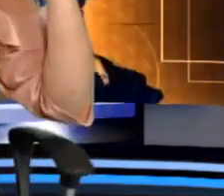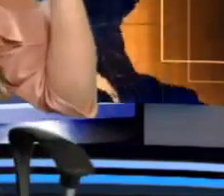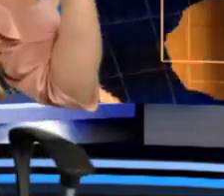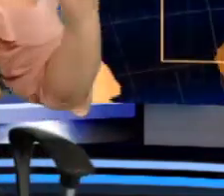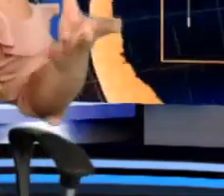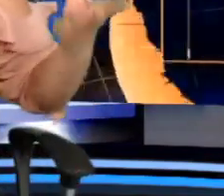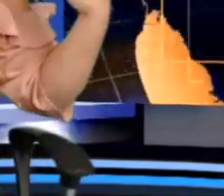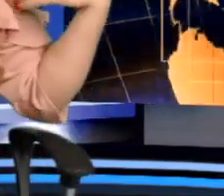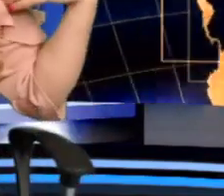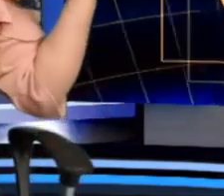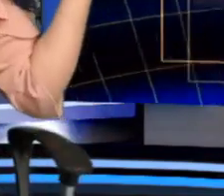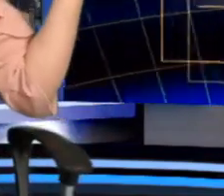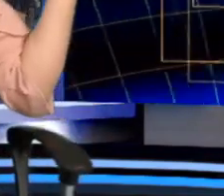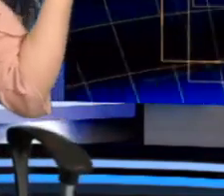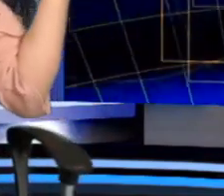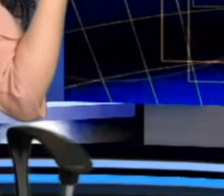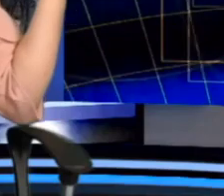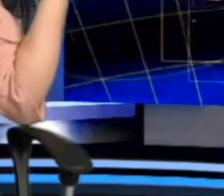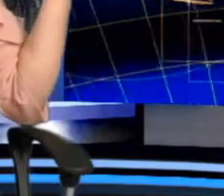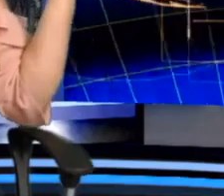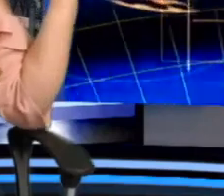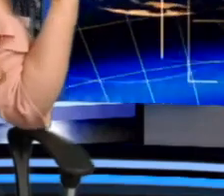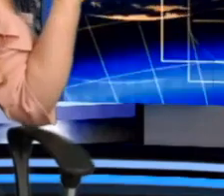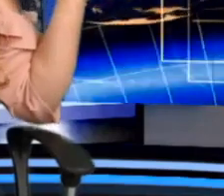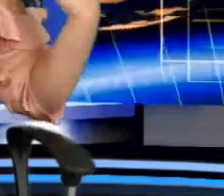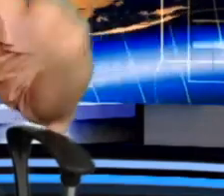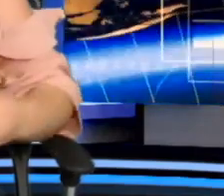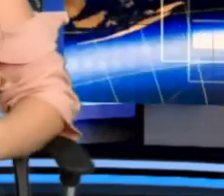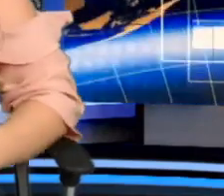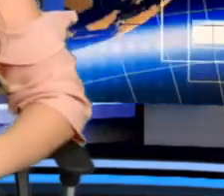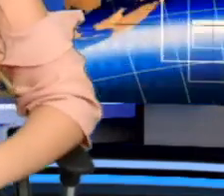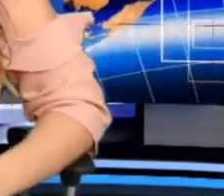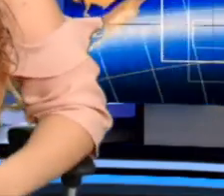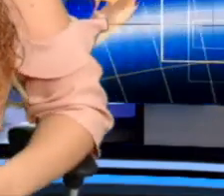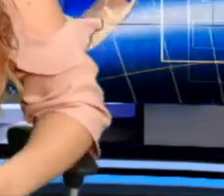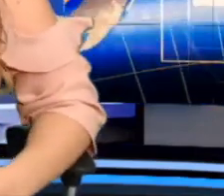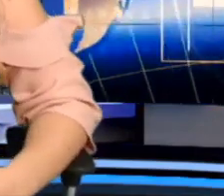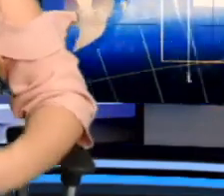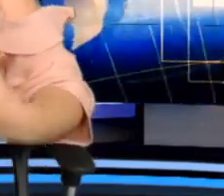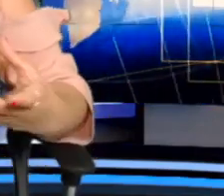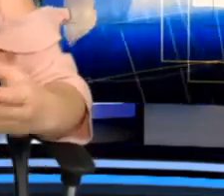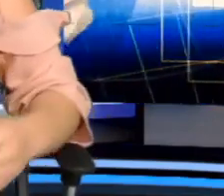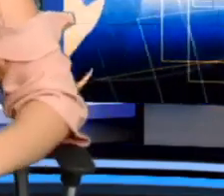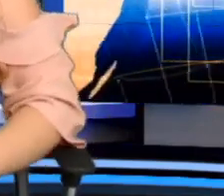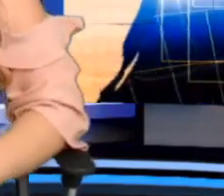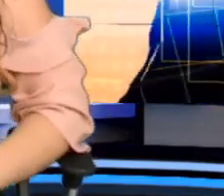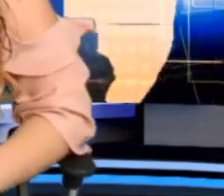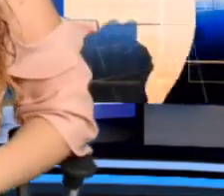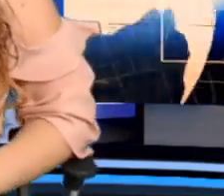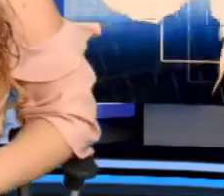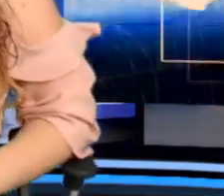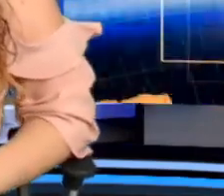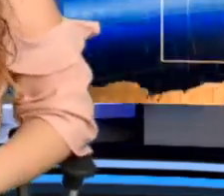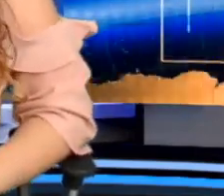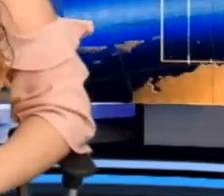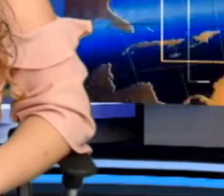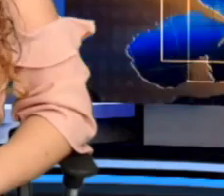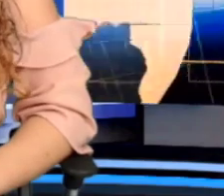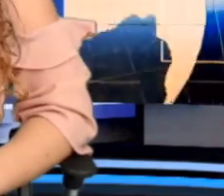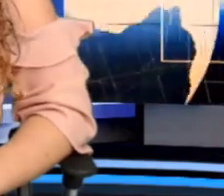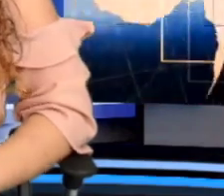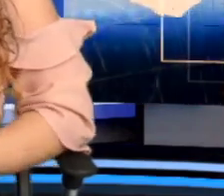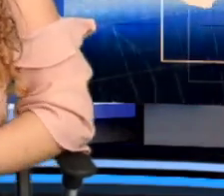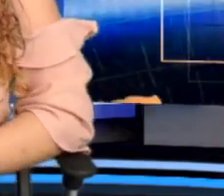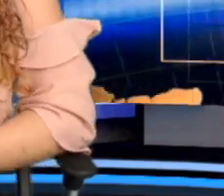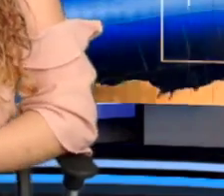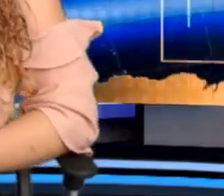Que se pongan las pilas, que se pongan a trabajar, que dejen de estar ahí nomás estirando la mano y dañando la imagen del gobierno federal, cuando los que